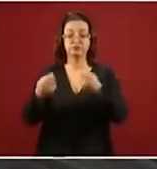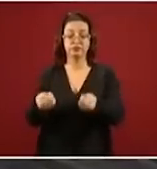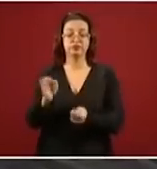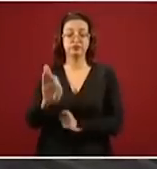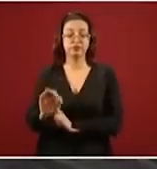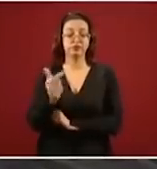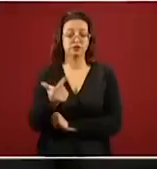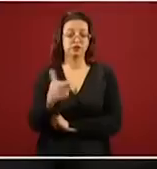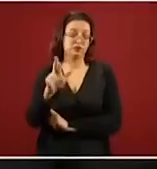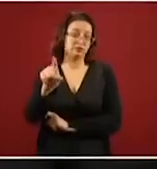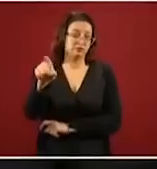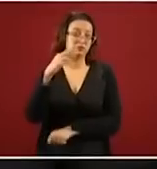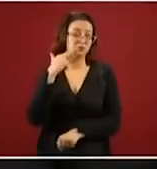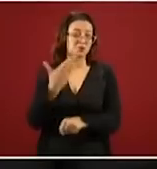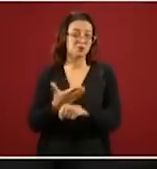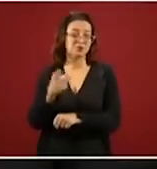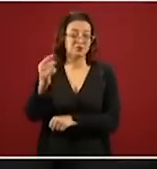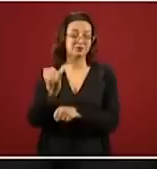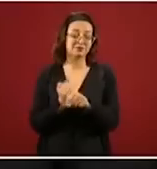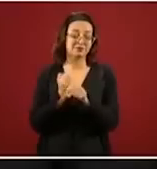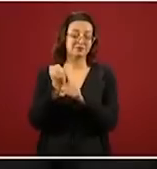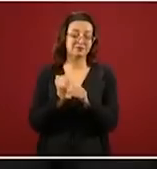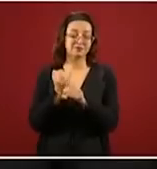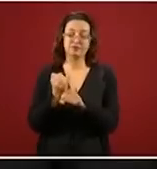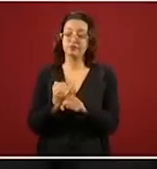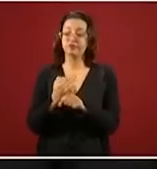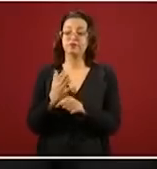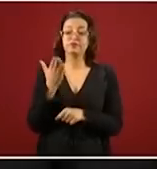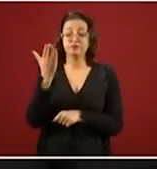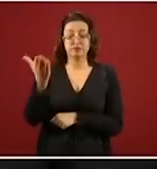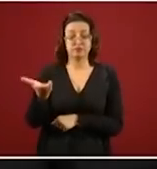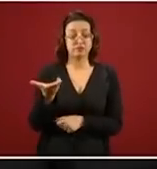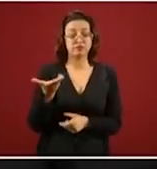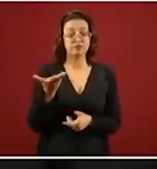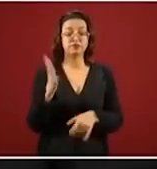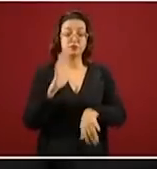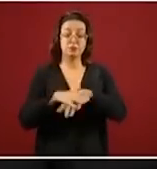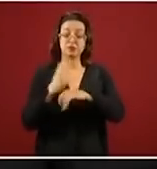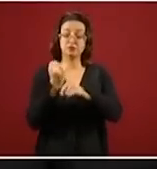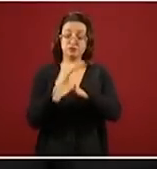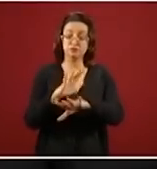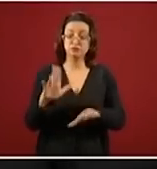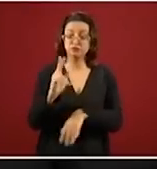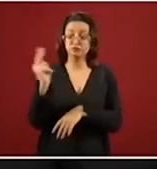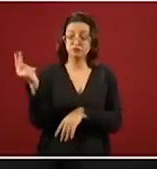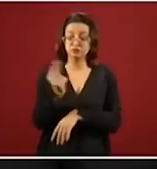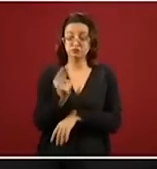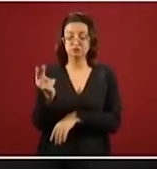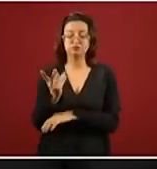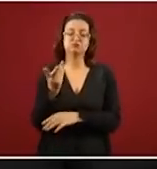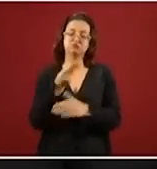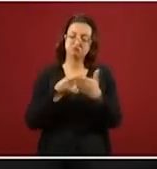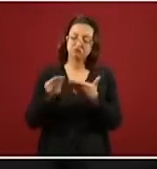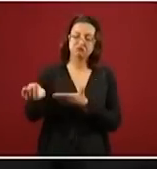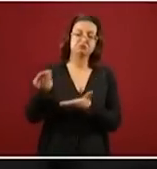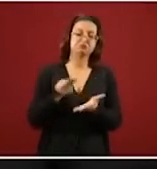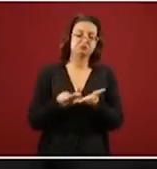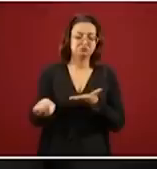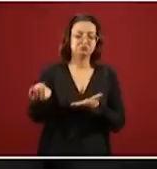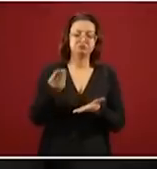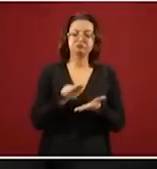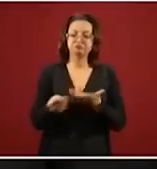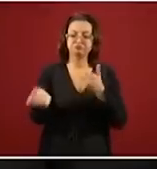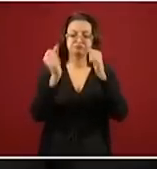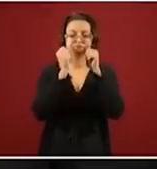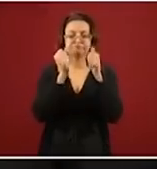y este y en todo lo que solicite la fiscalía de información va a ser